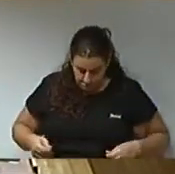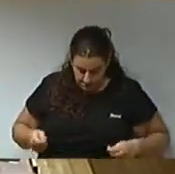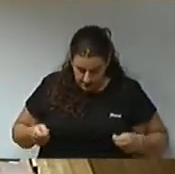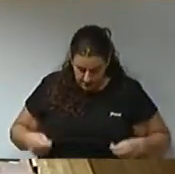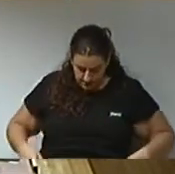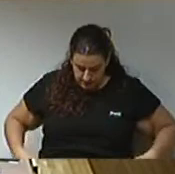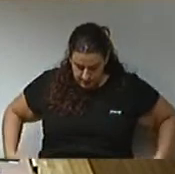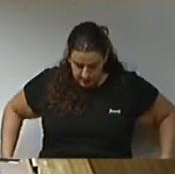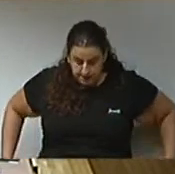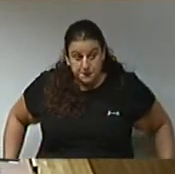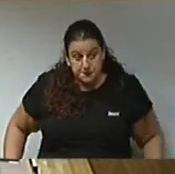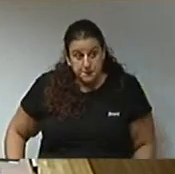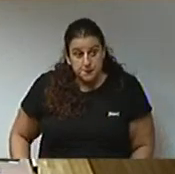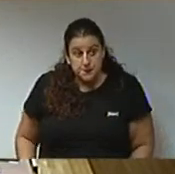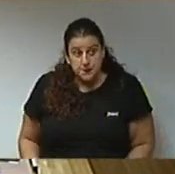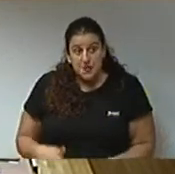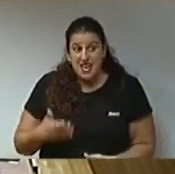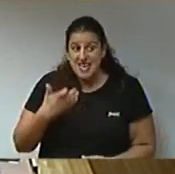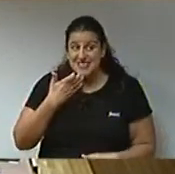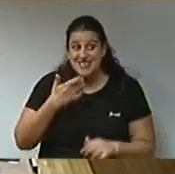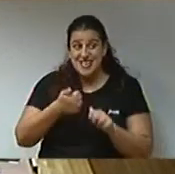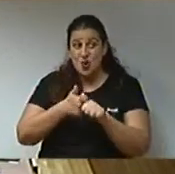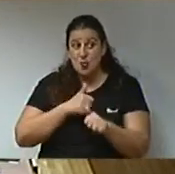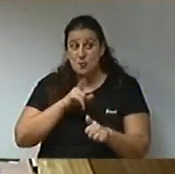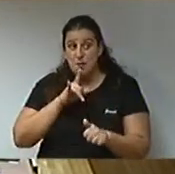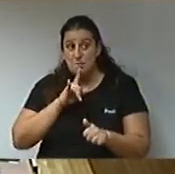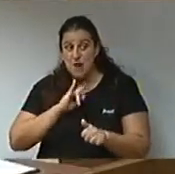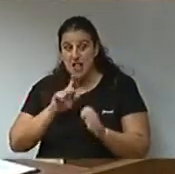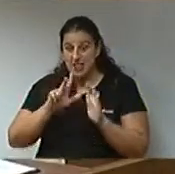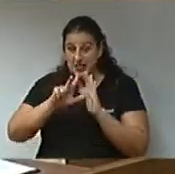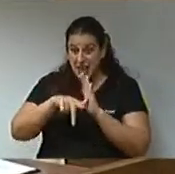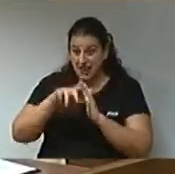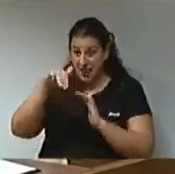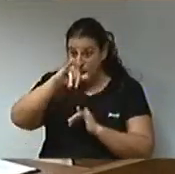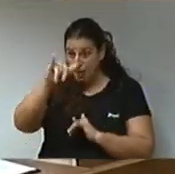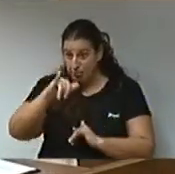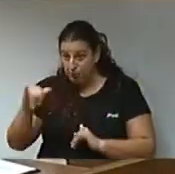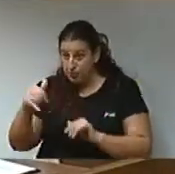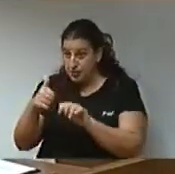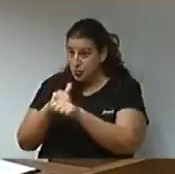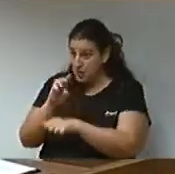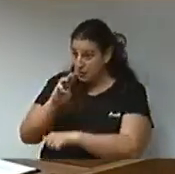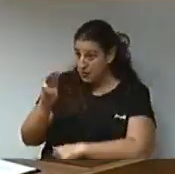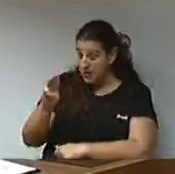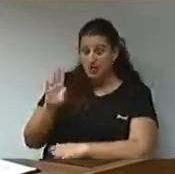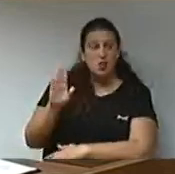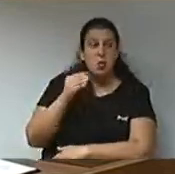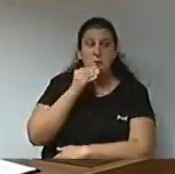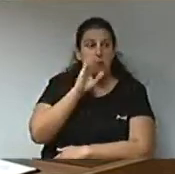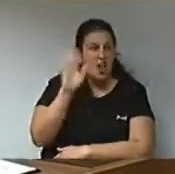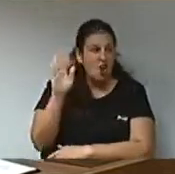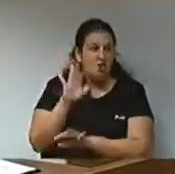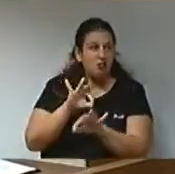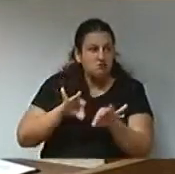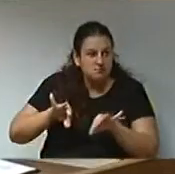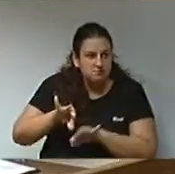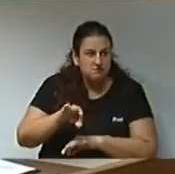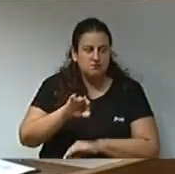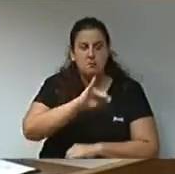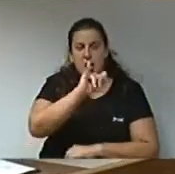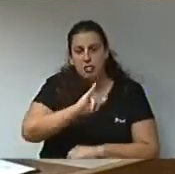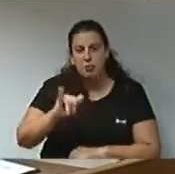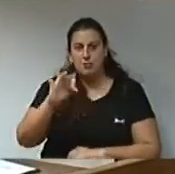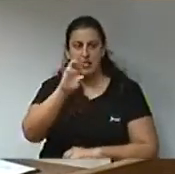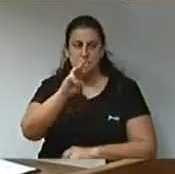Y para intentar copiar mal y tarde a Carlos Mazón y al Partido Popular, mejor Carlos Mazón y el Partido Popular. Porque,